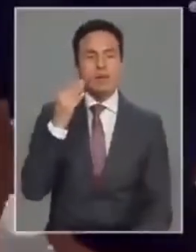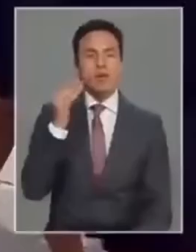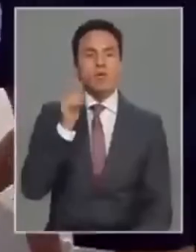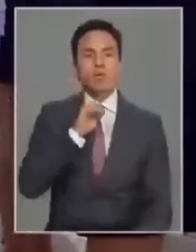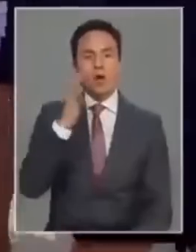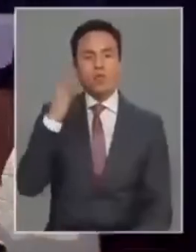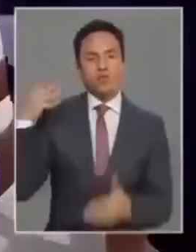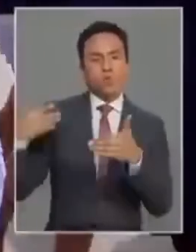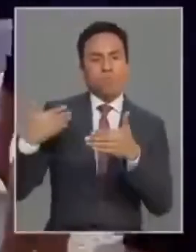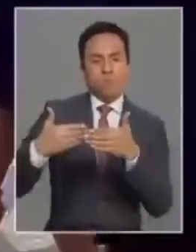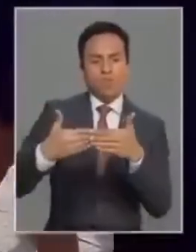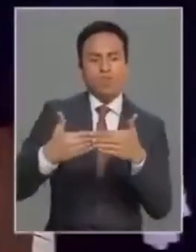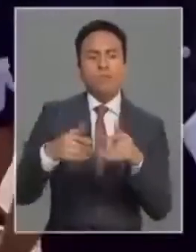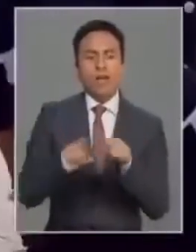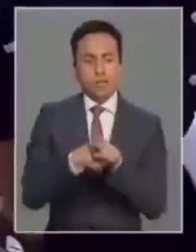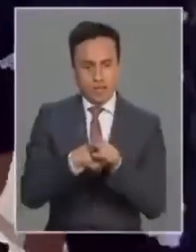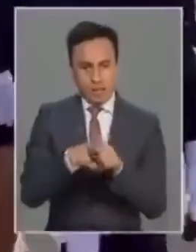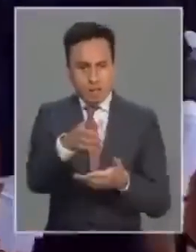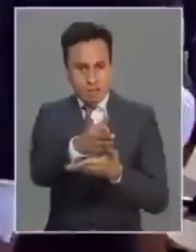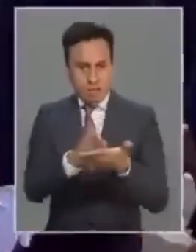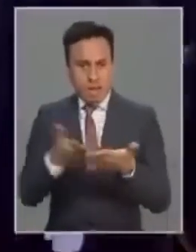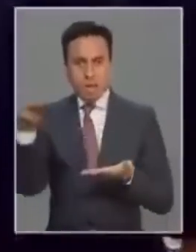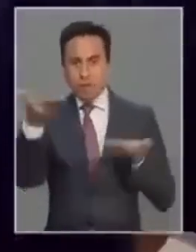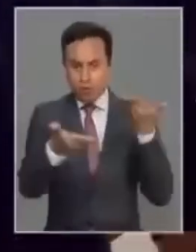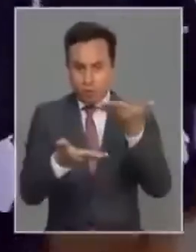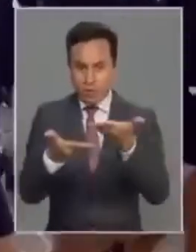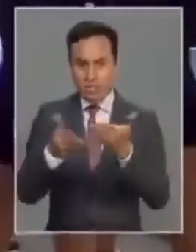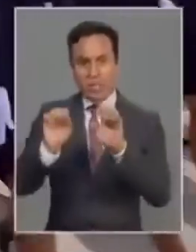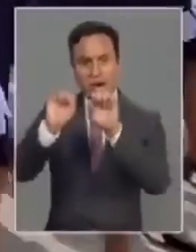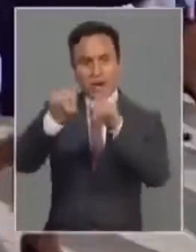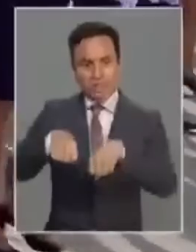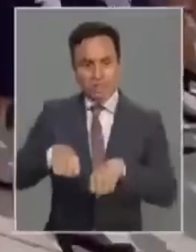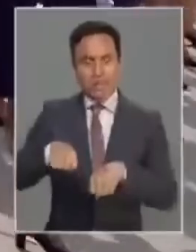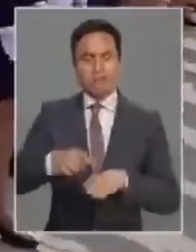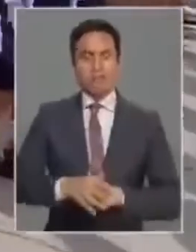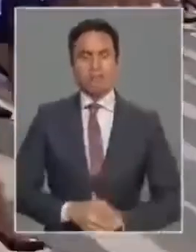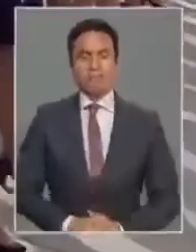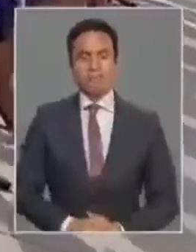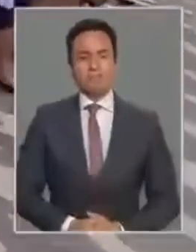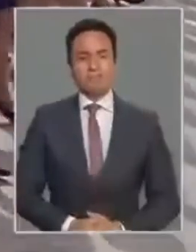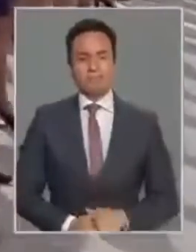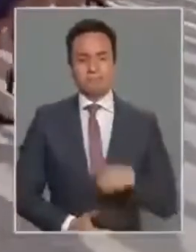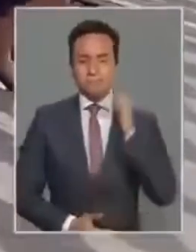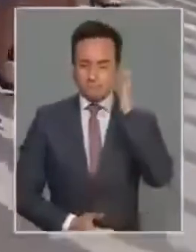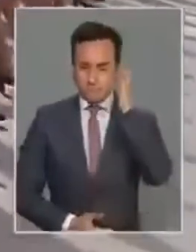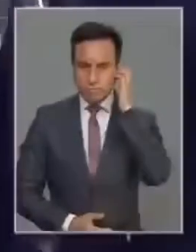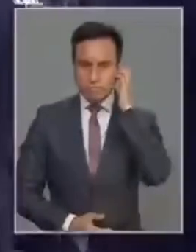últimos periodos procesos la mitad de los postulantes aceptados.